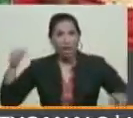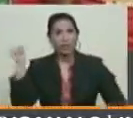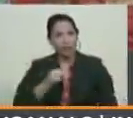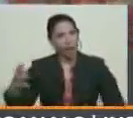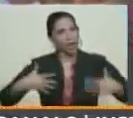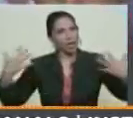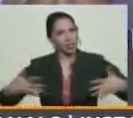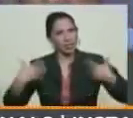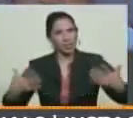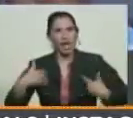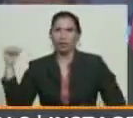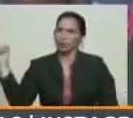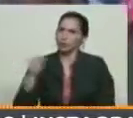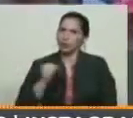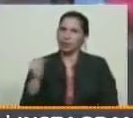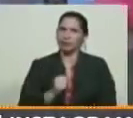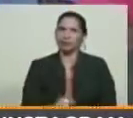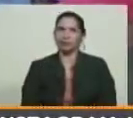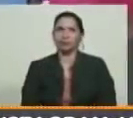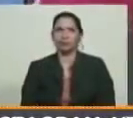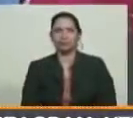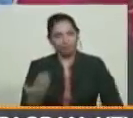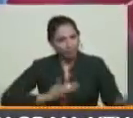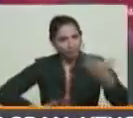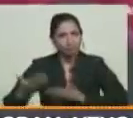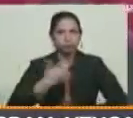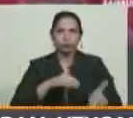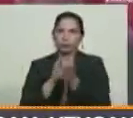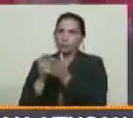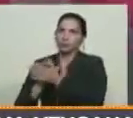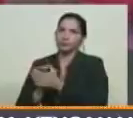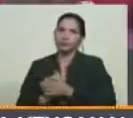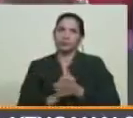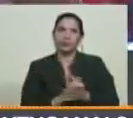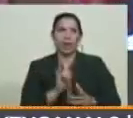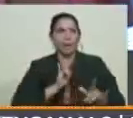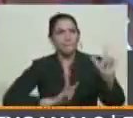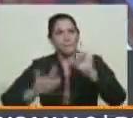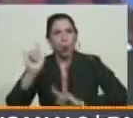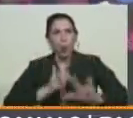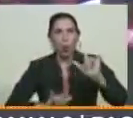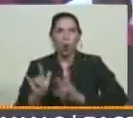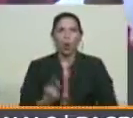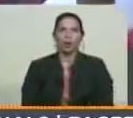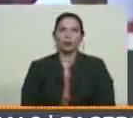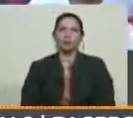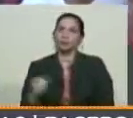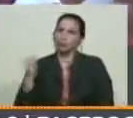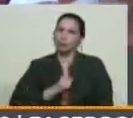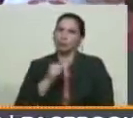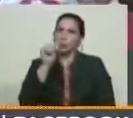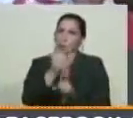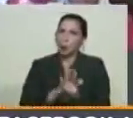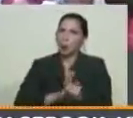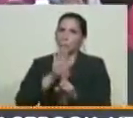alegría, digámosle sí al compañerismo, digámosle sí al amor, digámosle sí a la tolerancia.